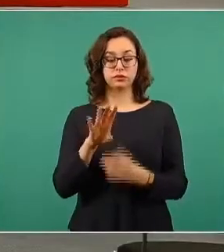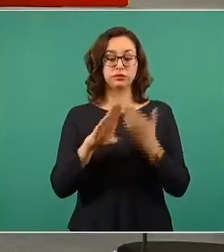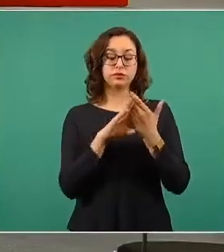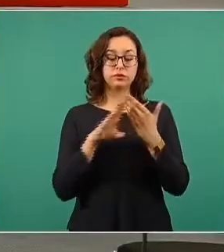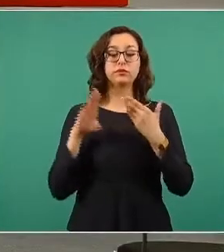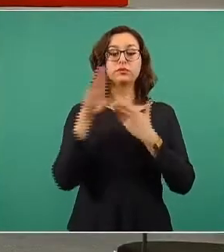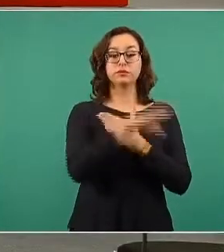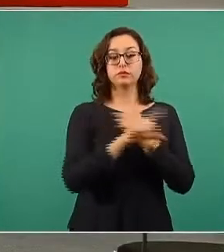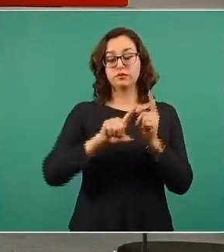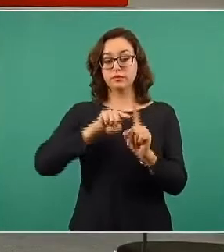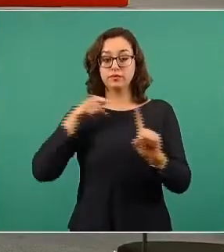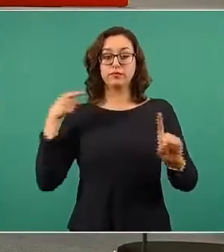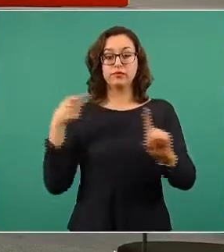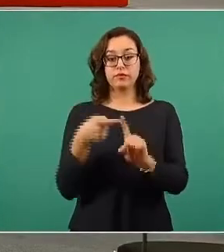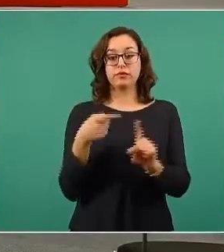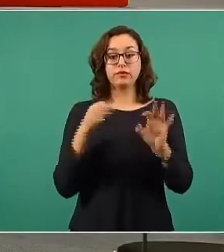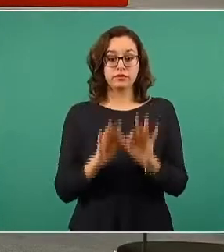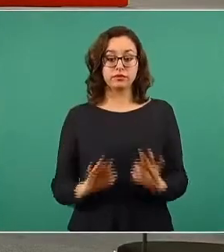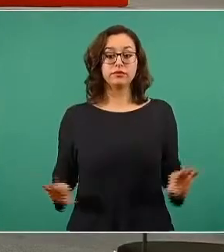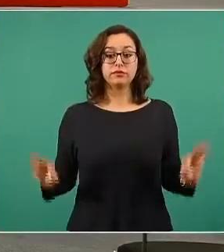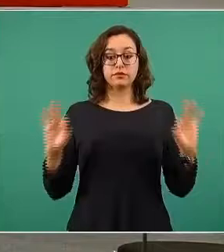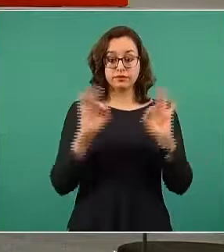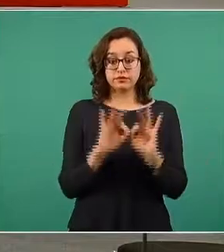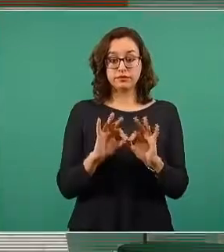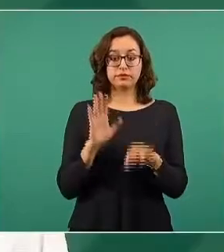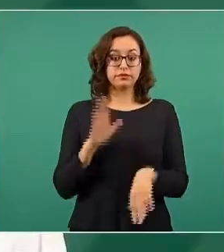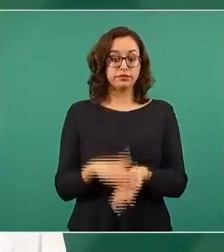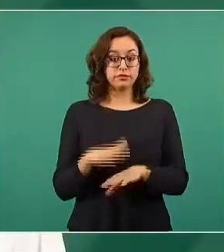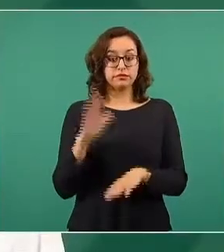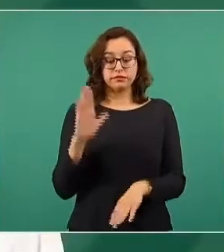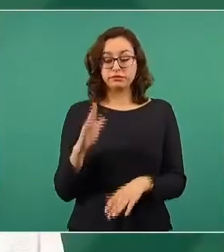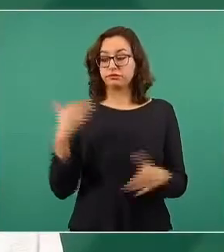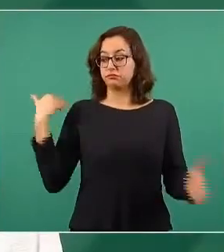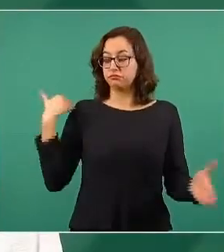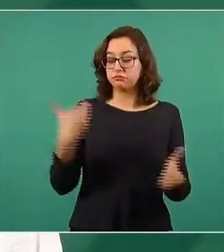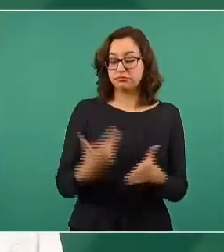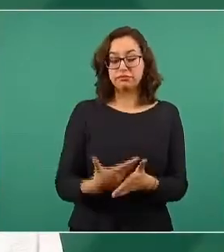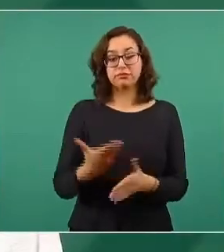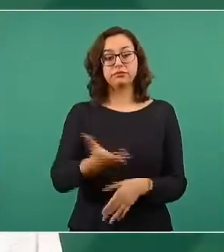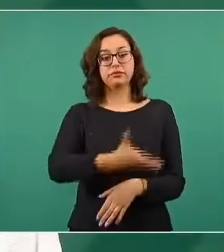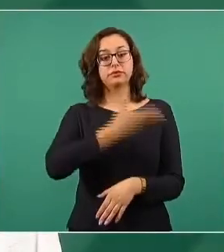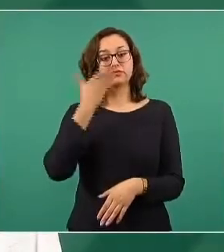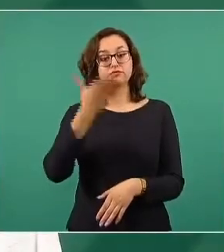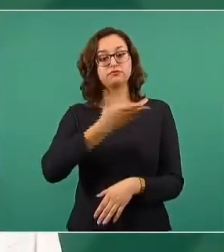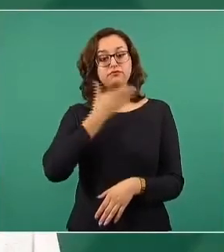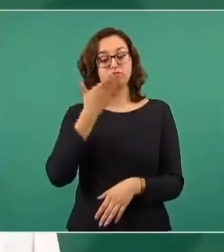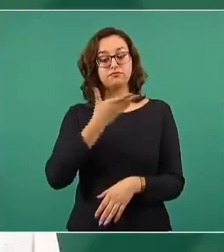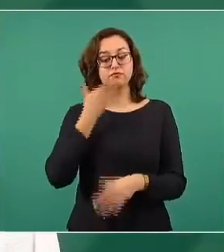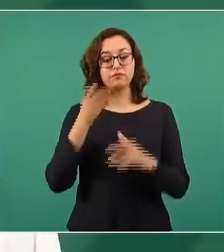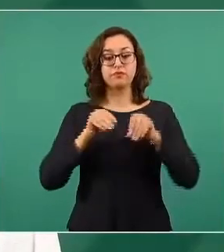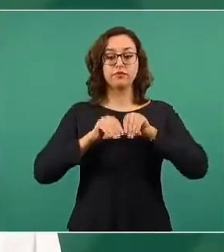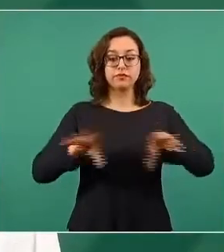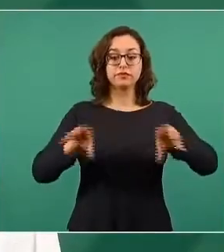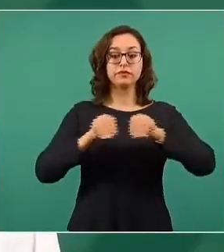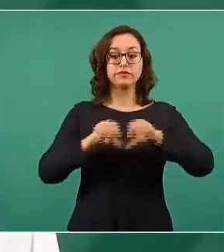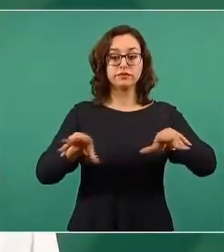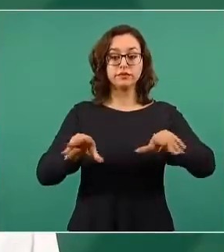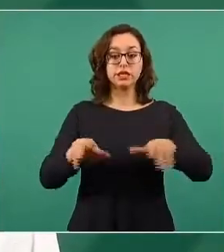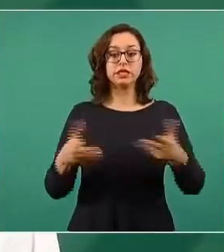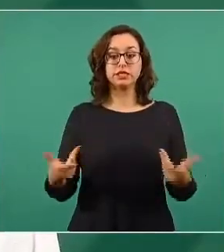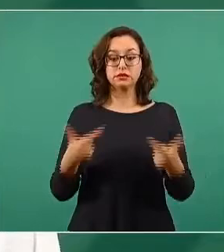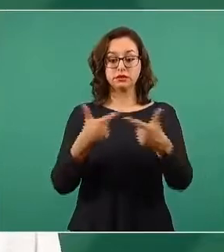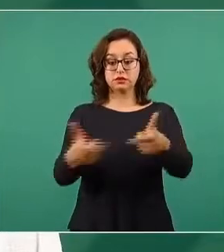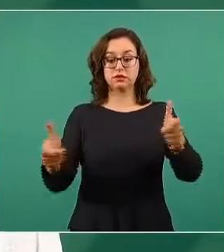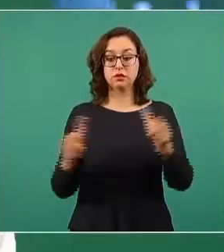de los ejes de priorización que hemos estado comentando, sobre todo en días recientes, es precisamente la atención a